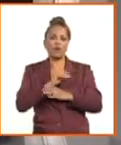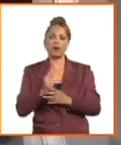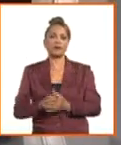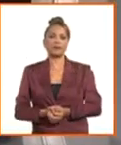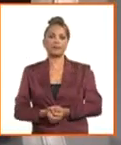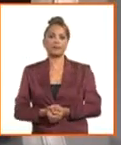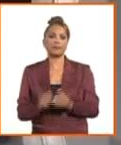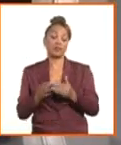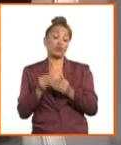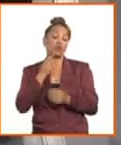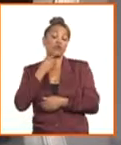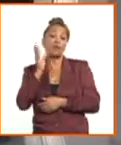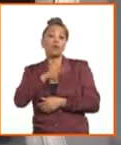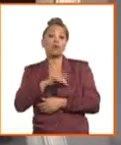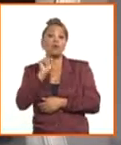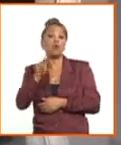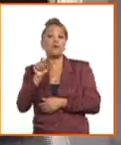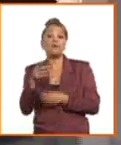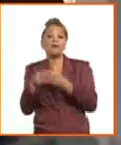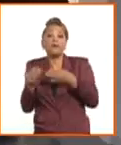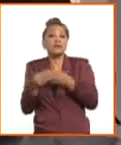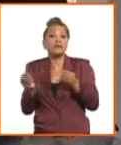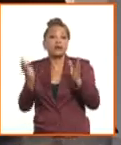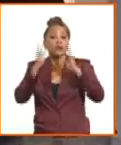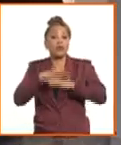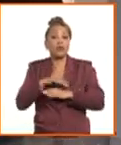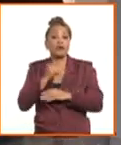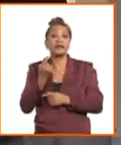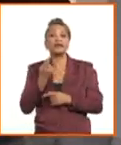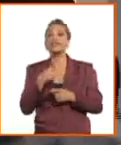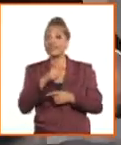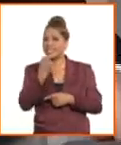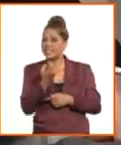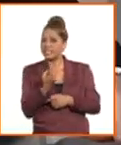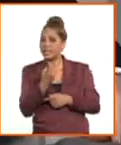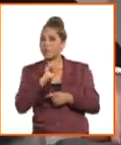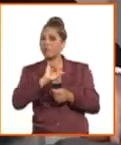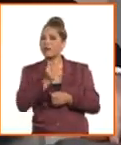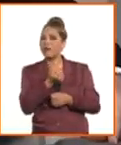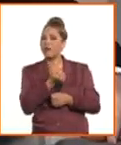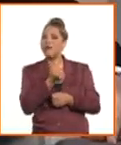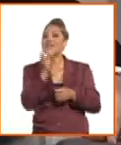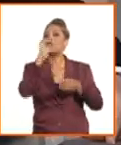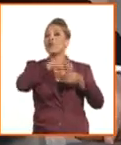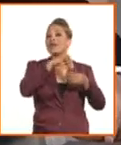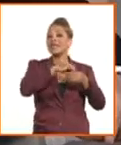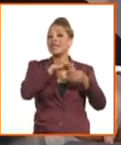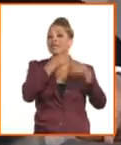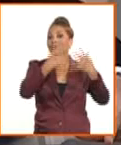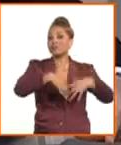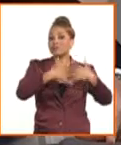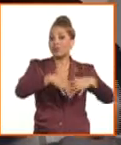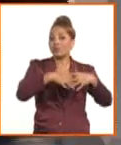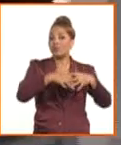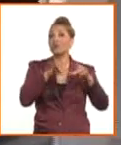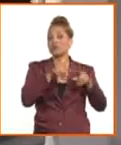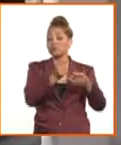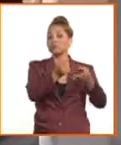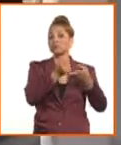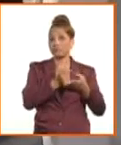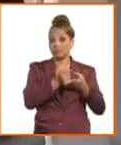estamos comprando la divisa, la fuente es esta otra. La fuente es los ingresos corrientes que tiene el